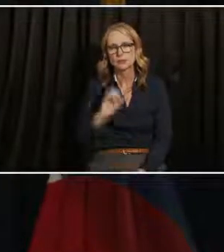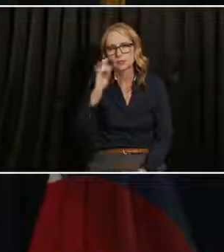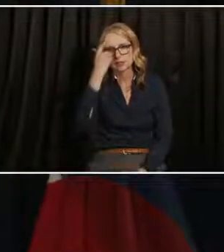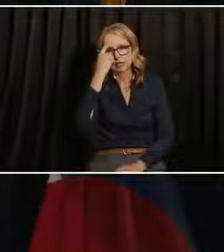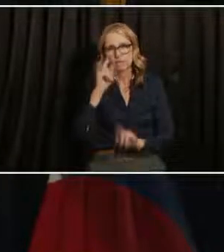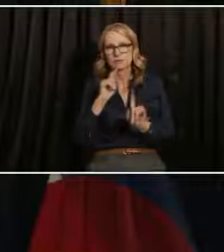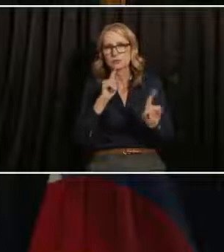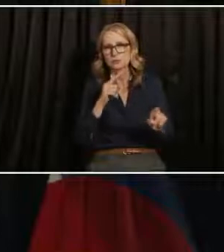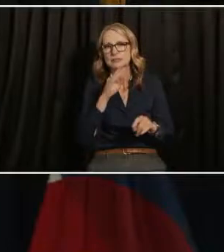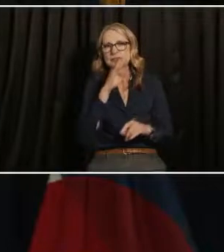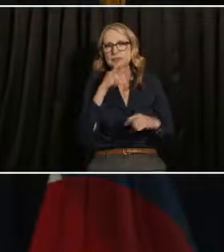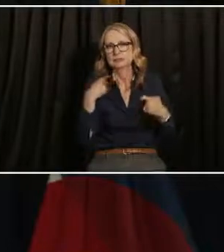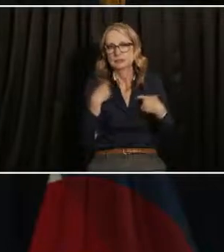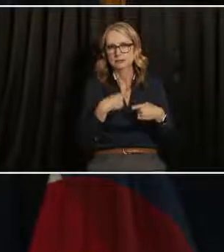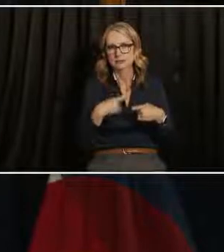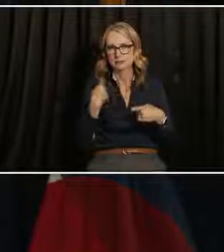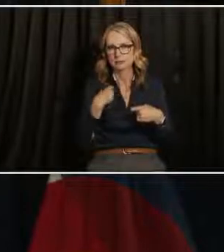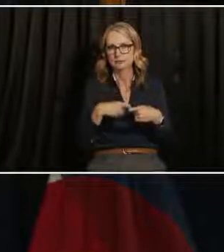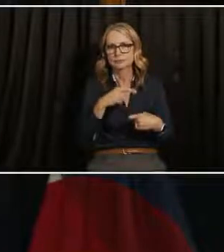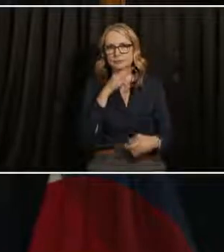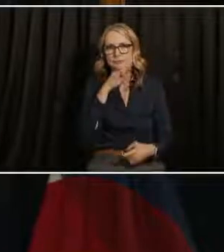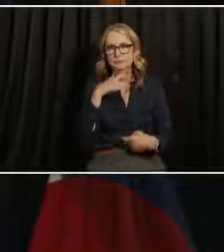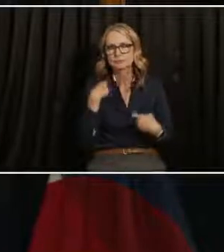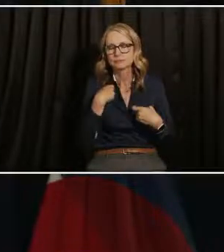camas disponibles,